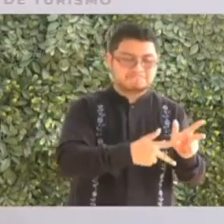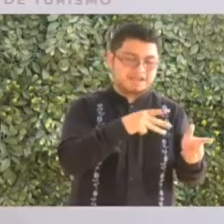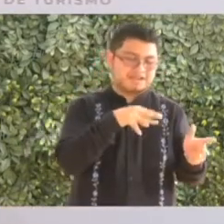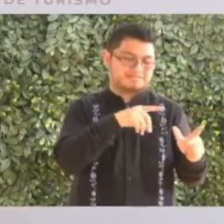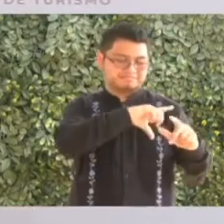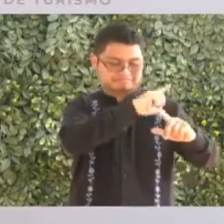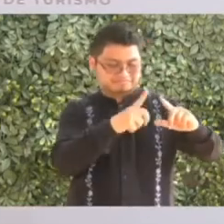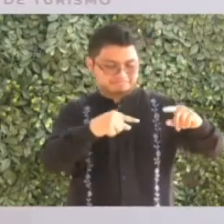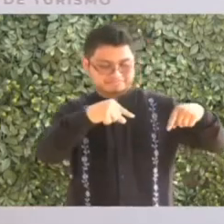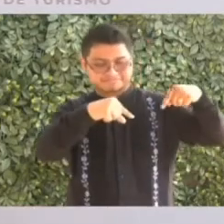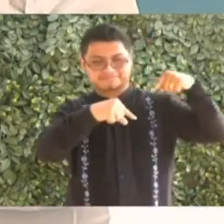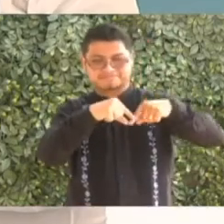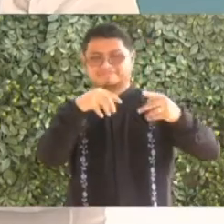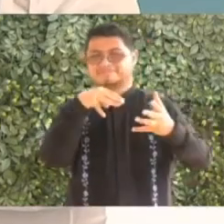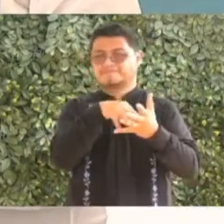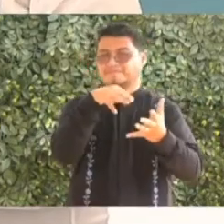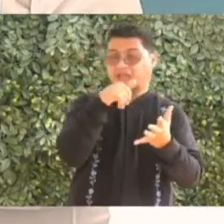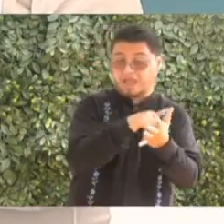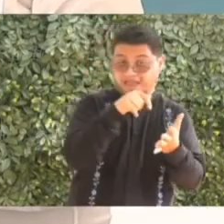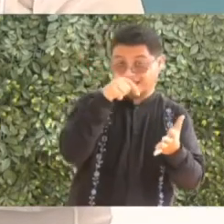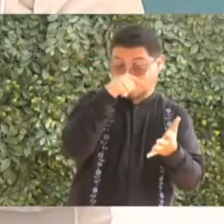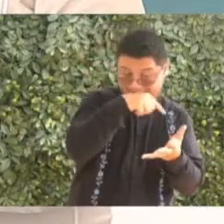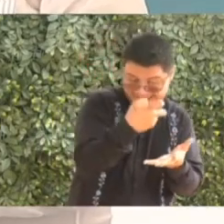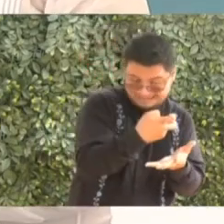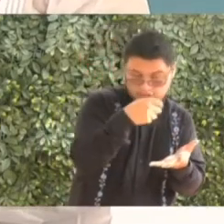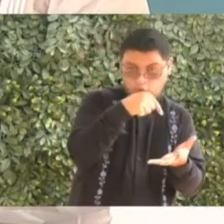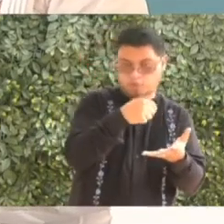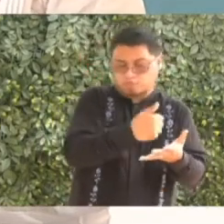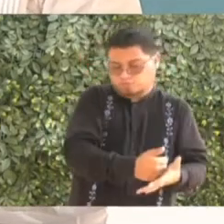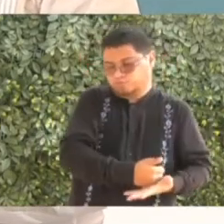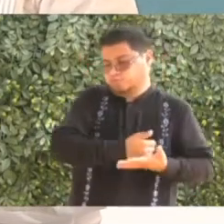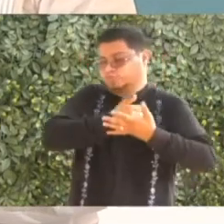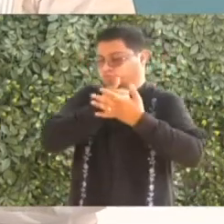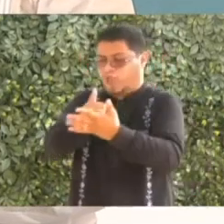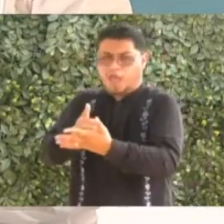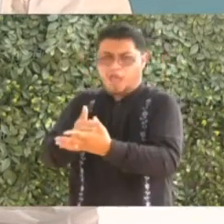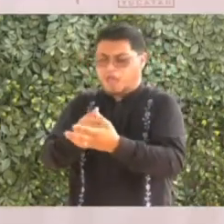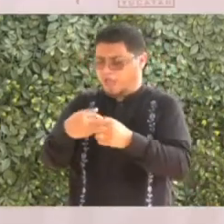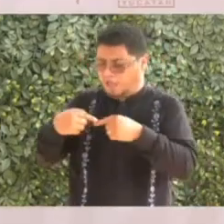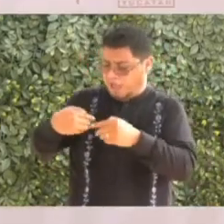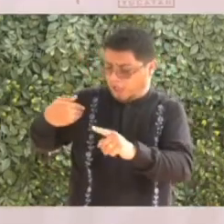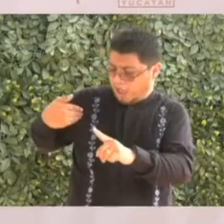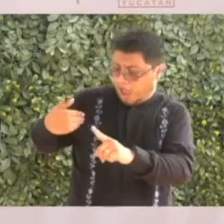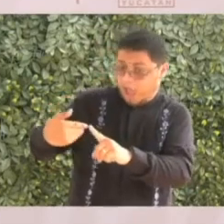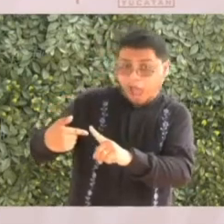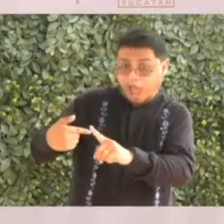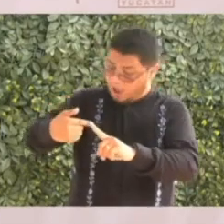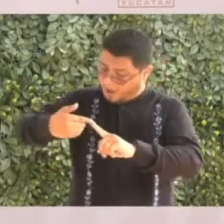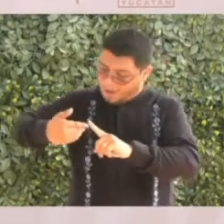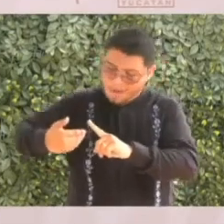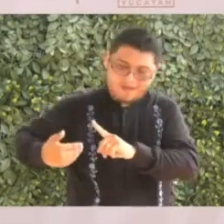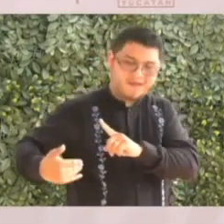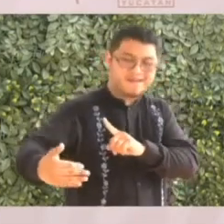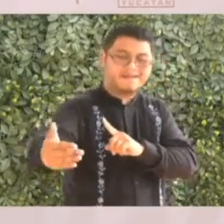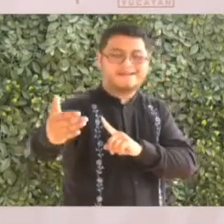Va a ayudar mucho en el corto plazo o ya.